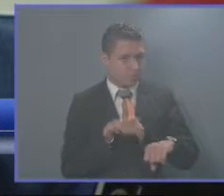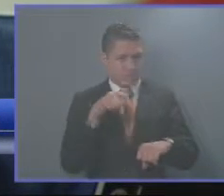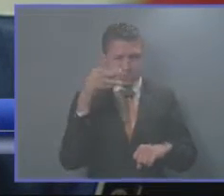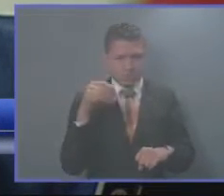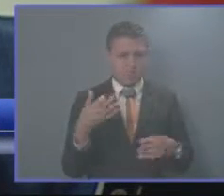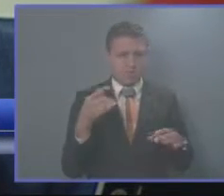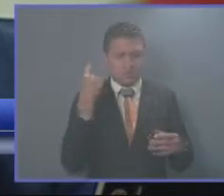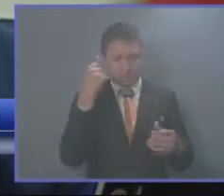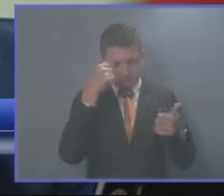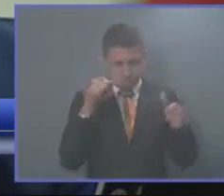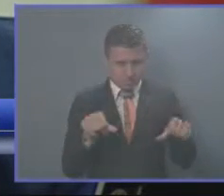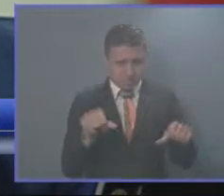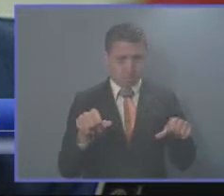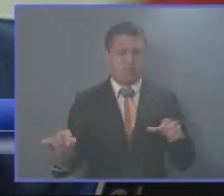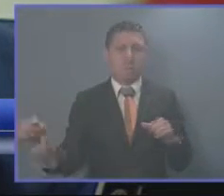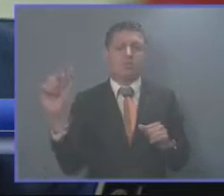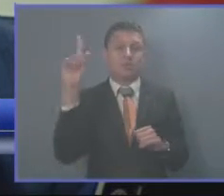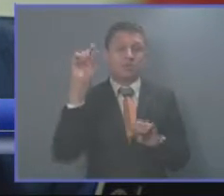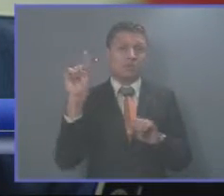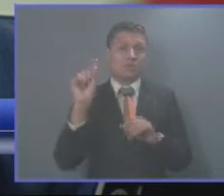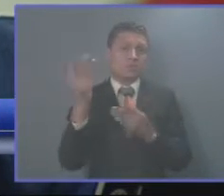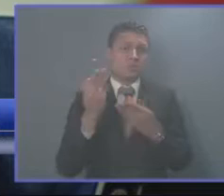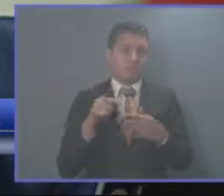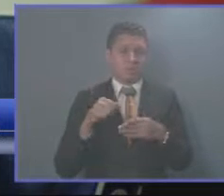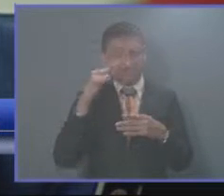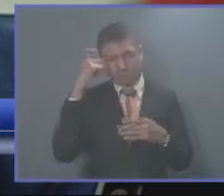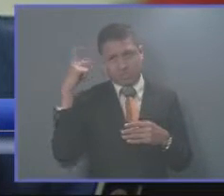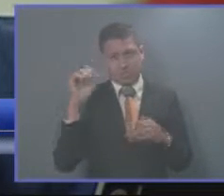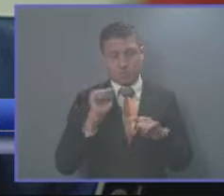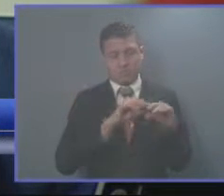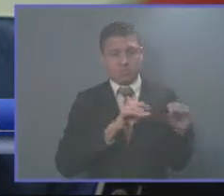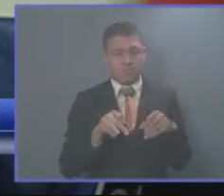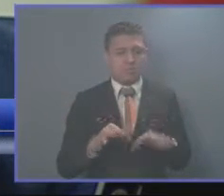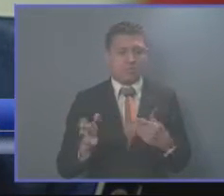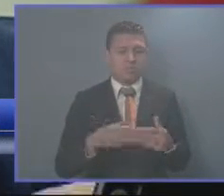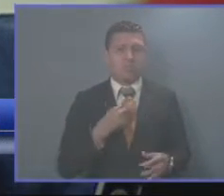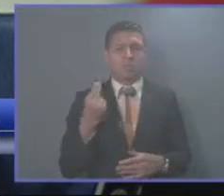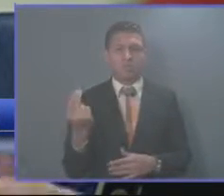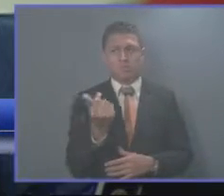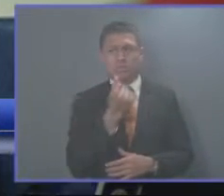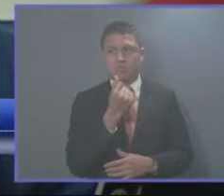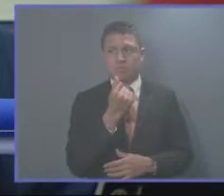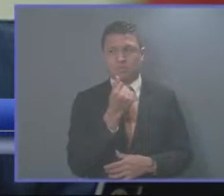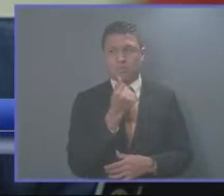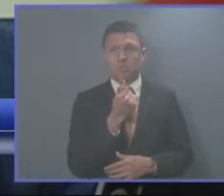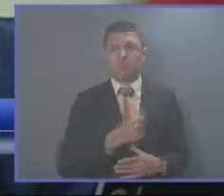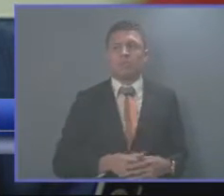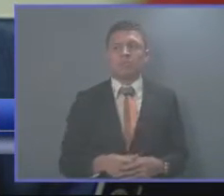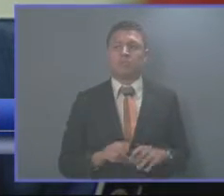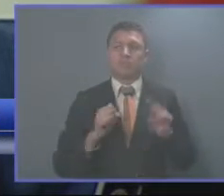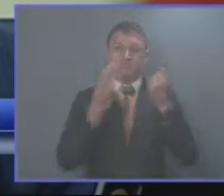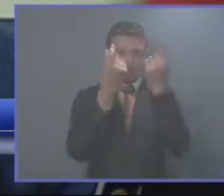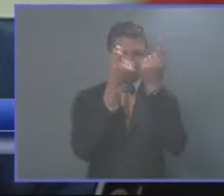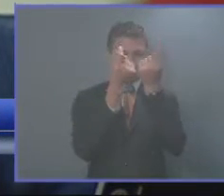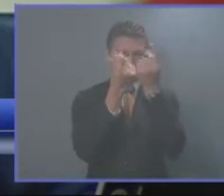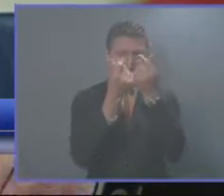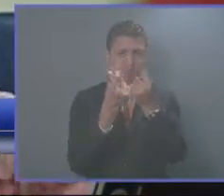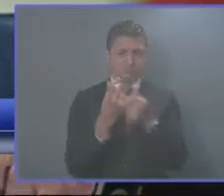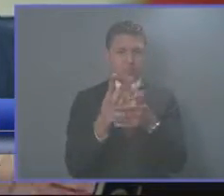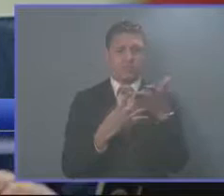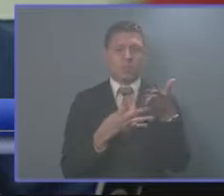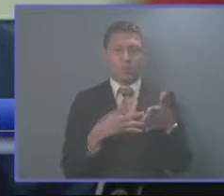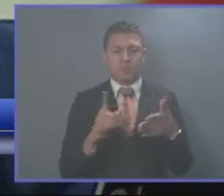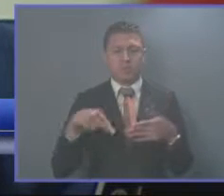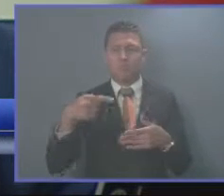se ha aprobado. Primeramente Dios, este sueño sea cumplido lo más pronto posible y se presupueste en